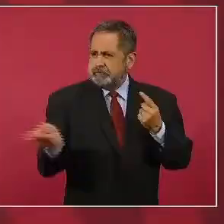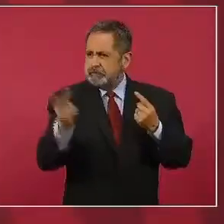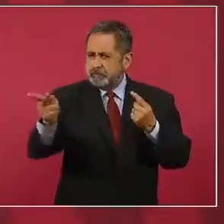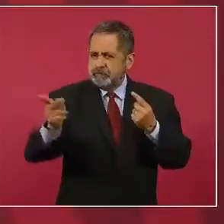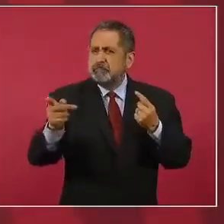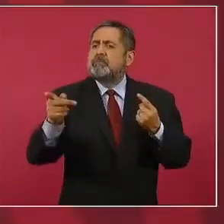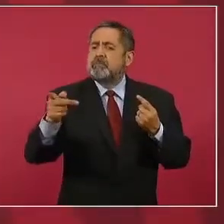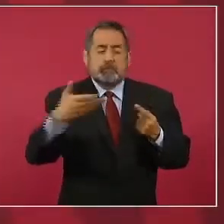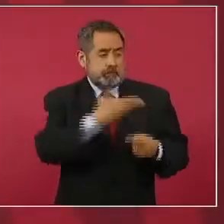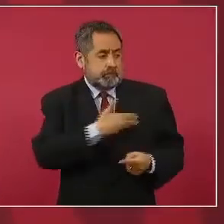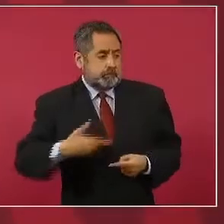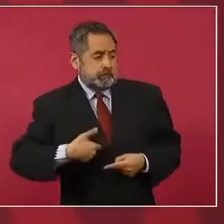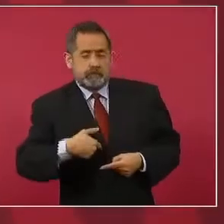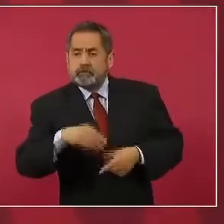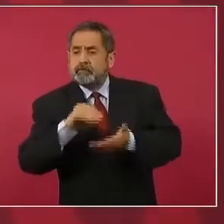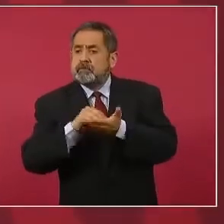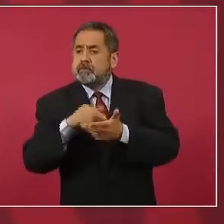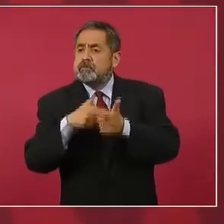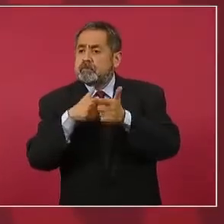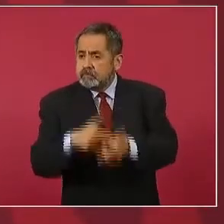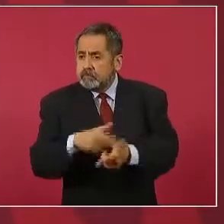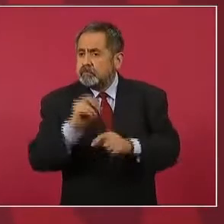campañas